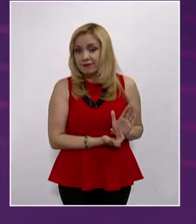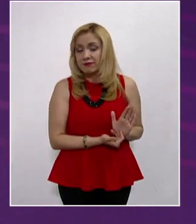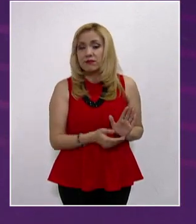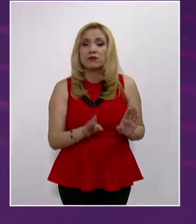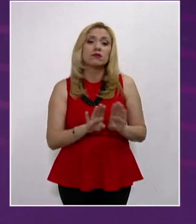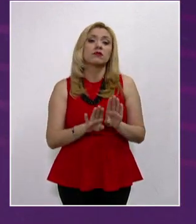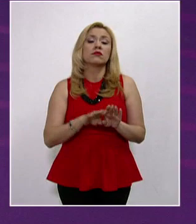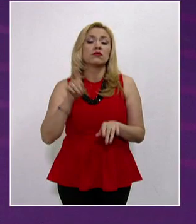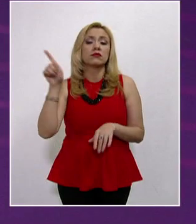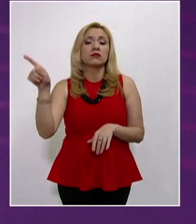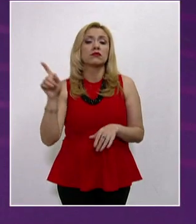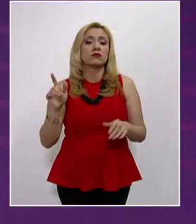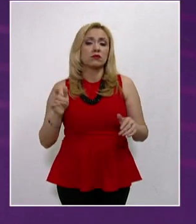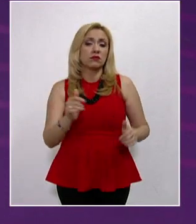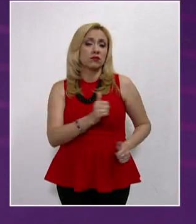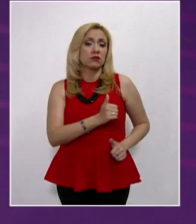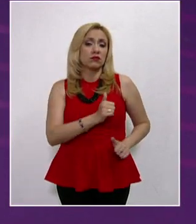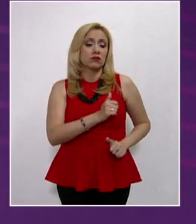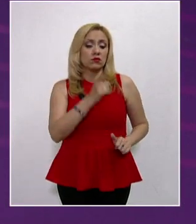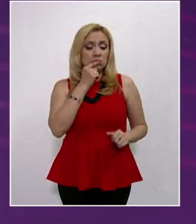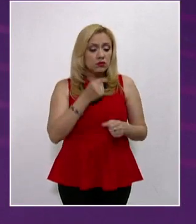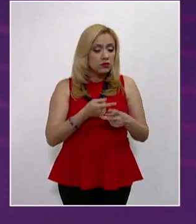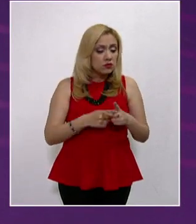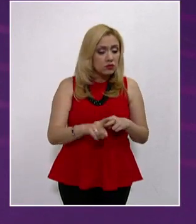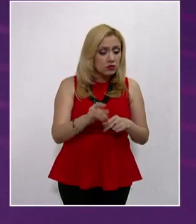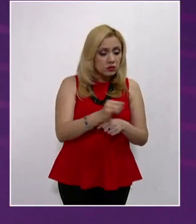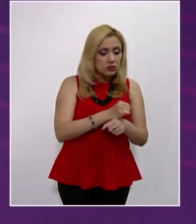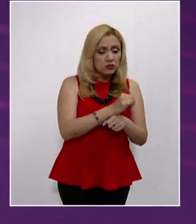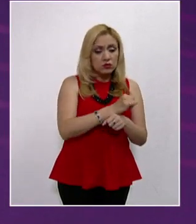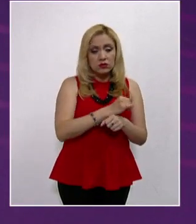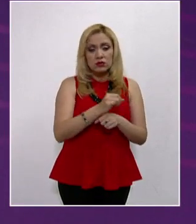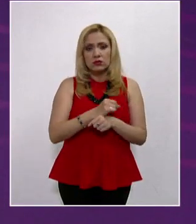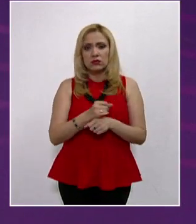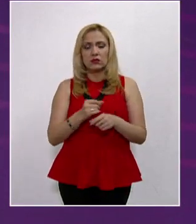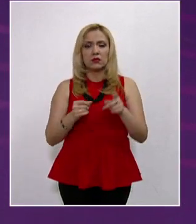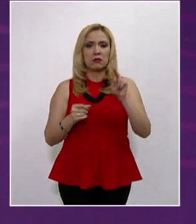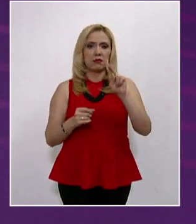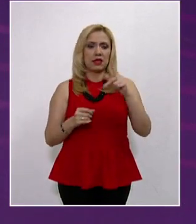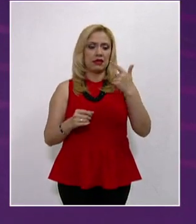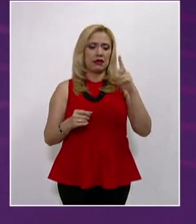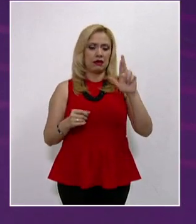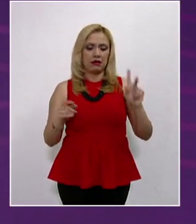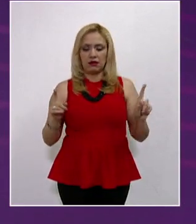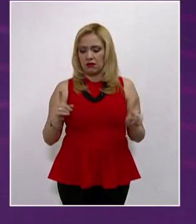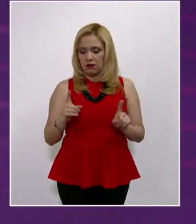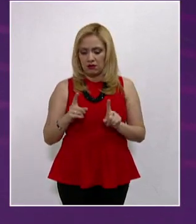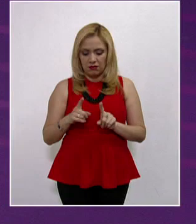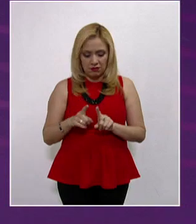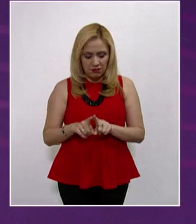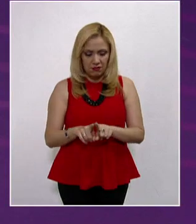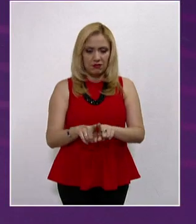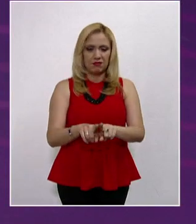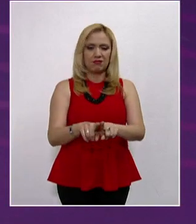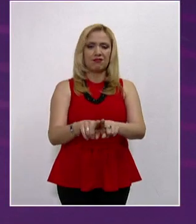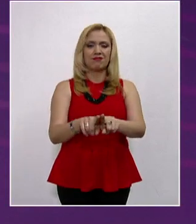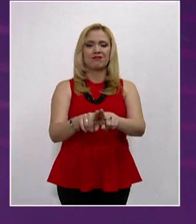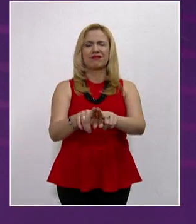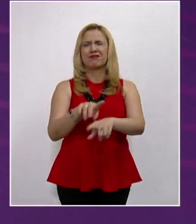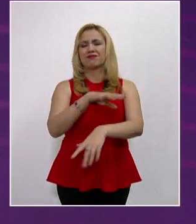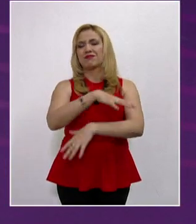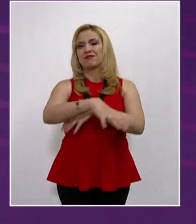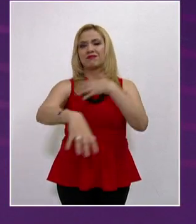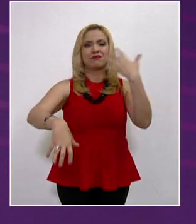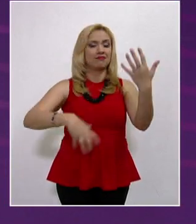La Procuraduría Militar inició investigaciones paralelas al lado de la Procuraduría General de la República y eso contrajo